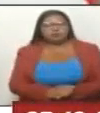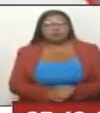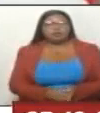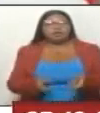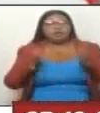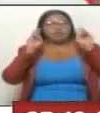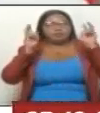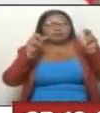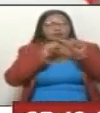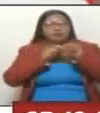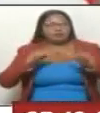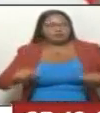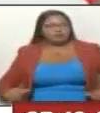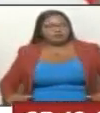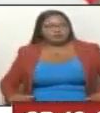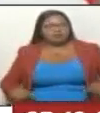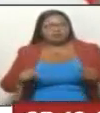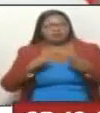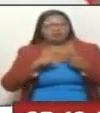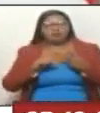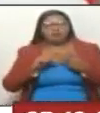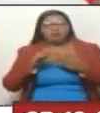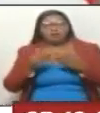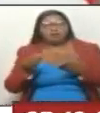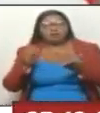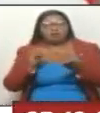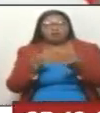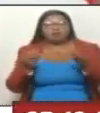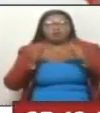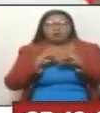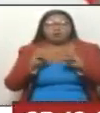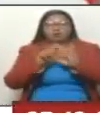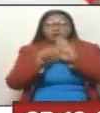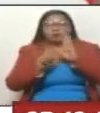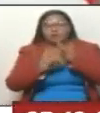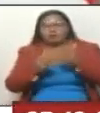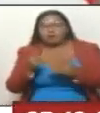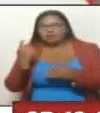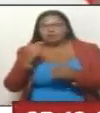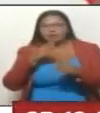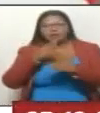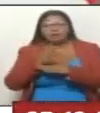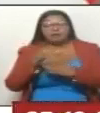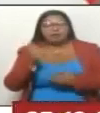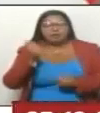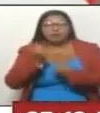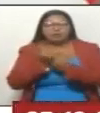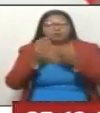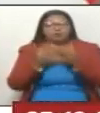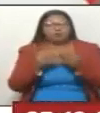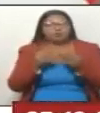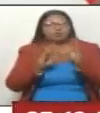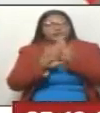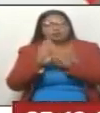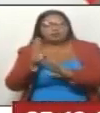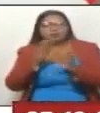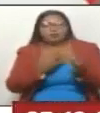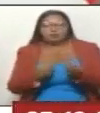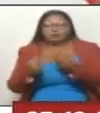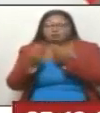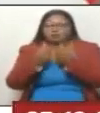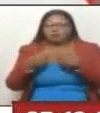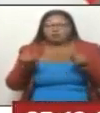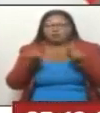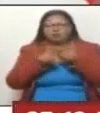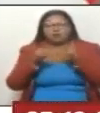Fuerza Armada. De conformidad a la Constitución, ella debe cooperar en el desarrollo económico, pero también